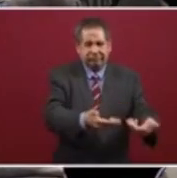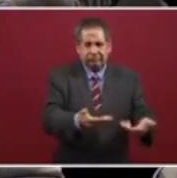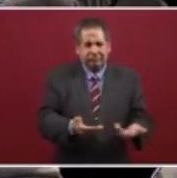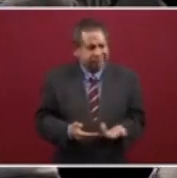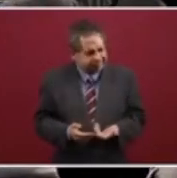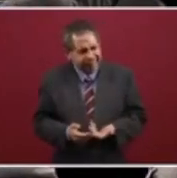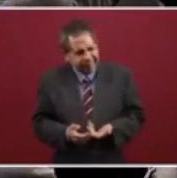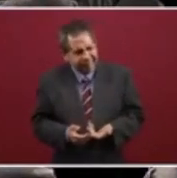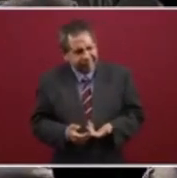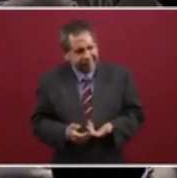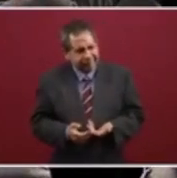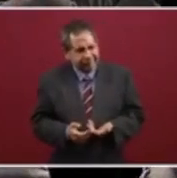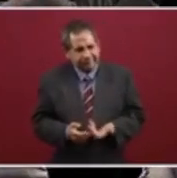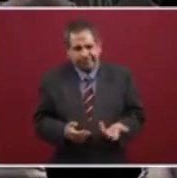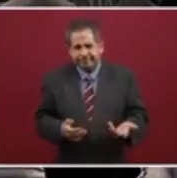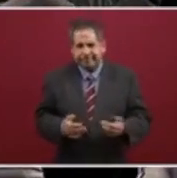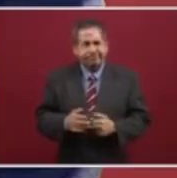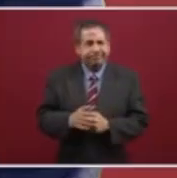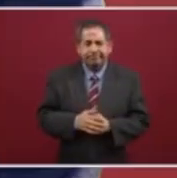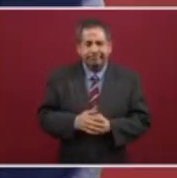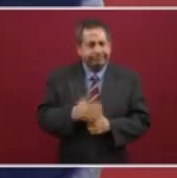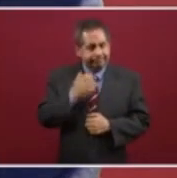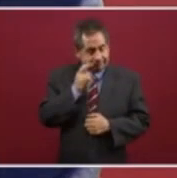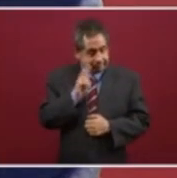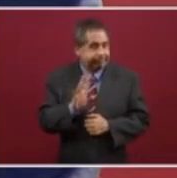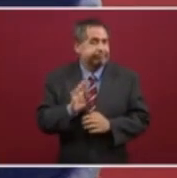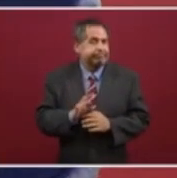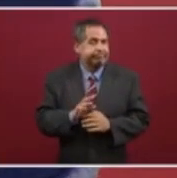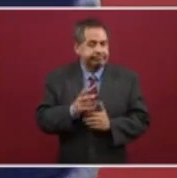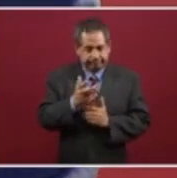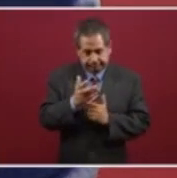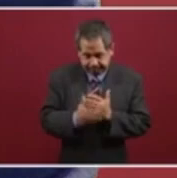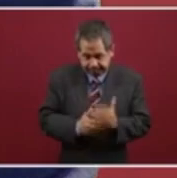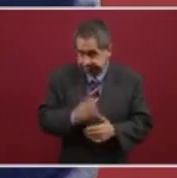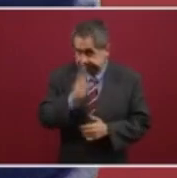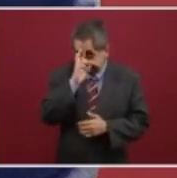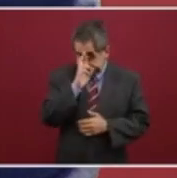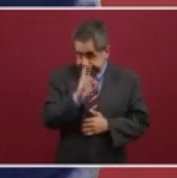Quiero ver, con todo respeto,